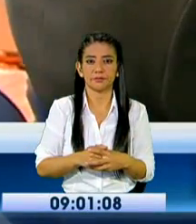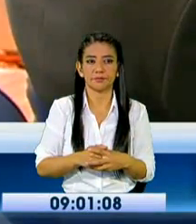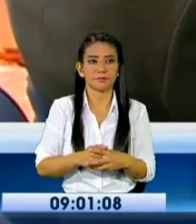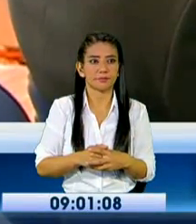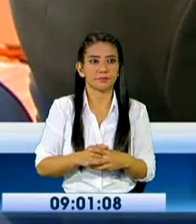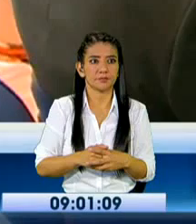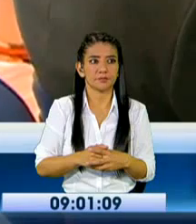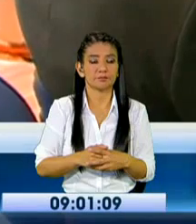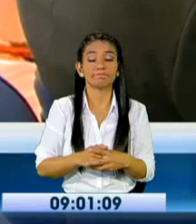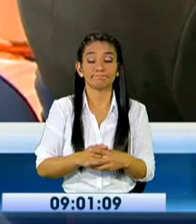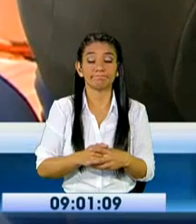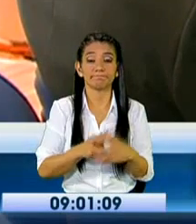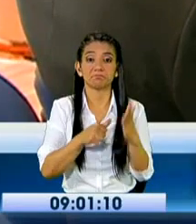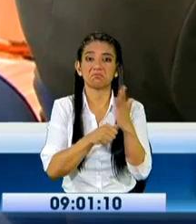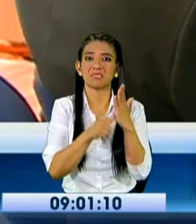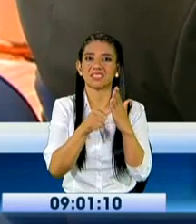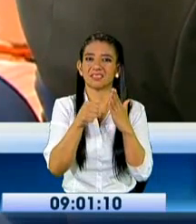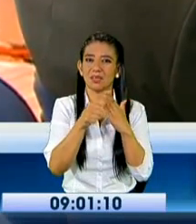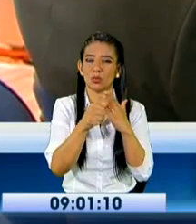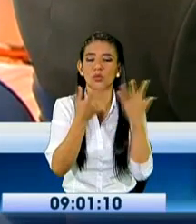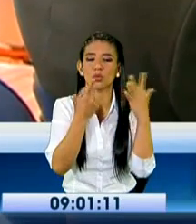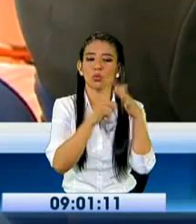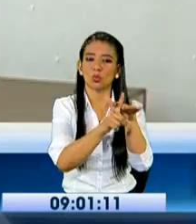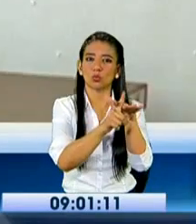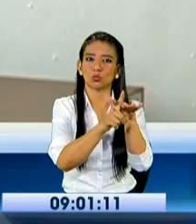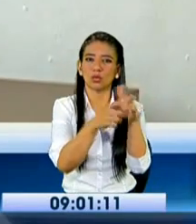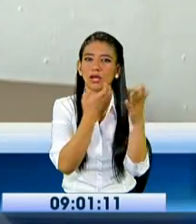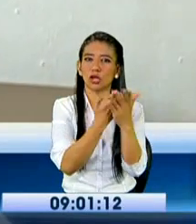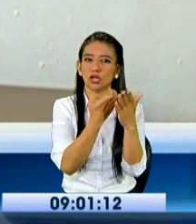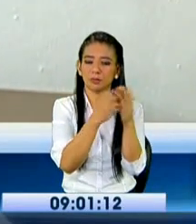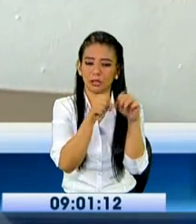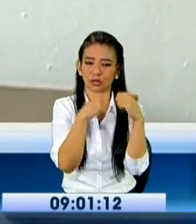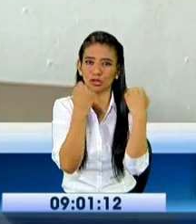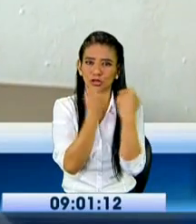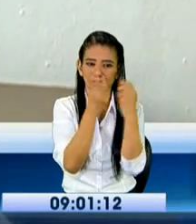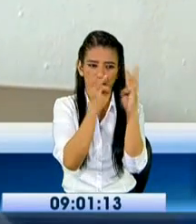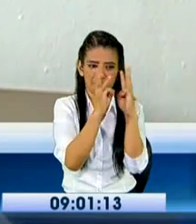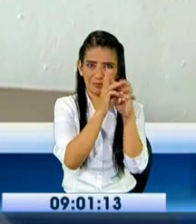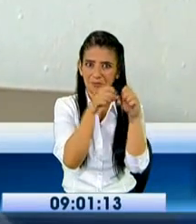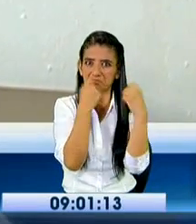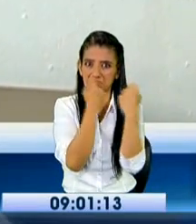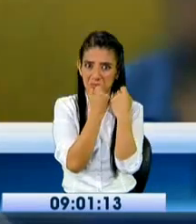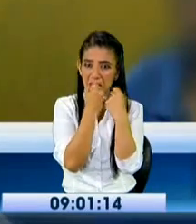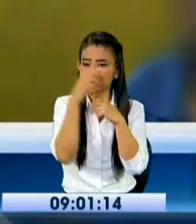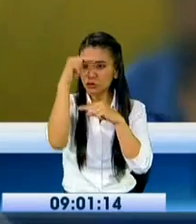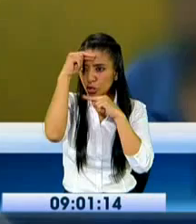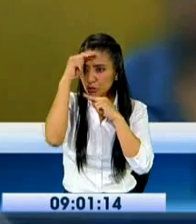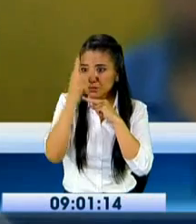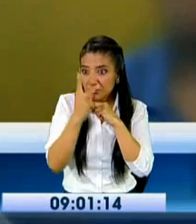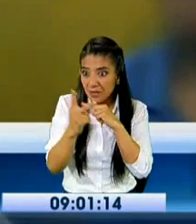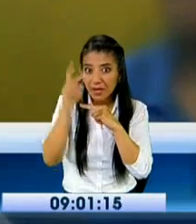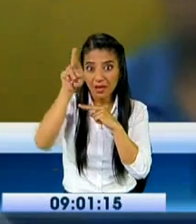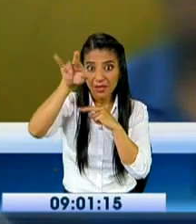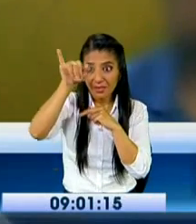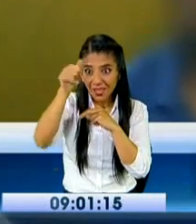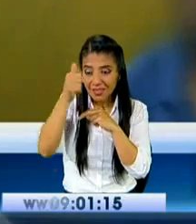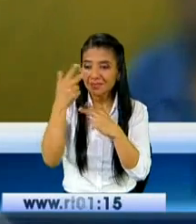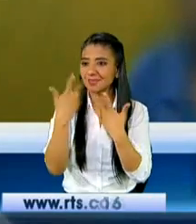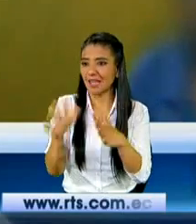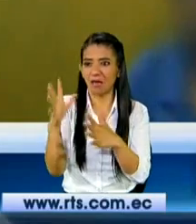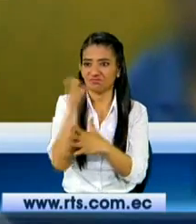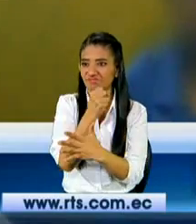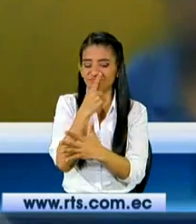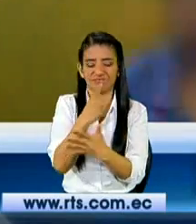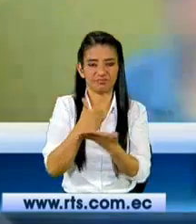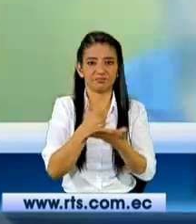El Ministerio de Inclusión Económica y Social se enteró del caso a través de los noticieros de RTS e inmediatamente canalizó